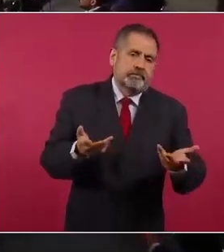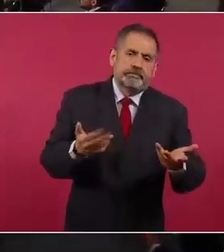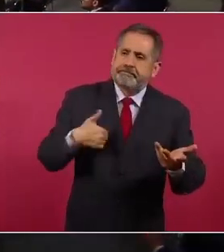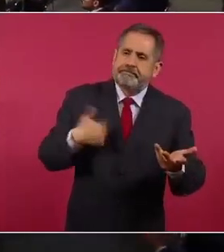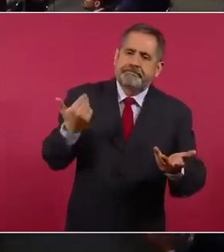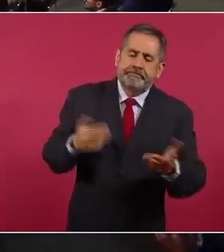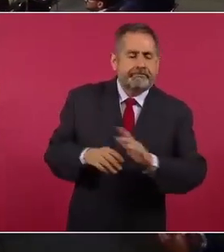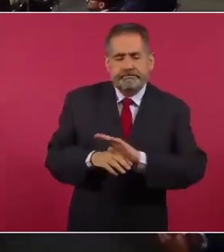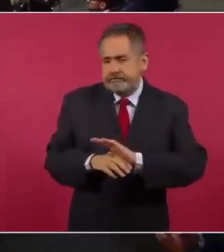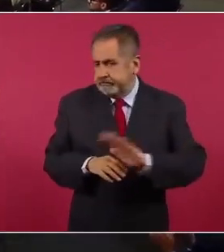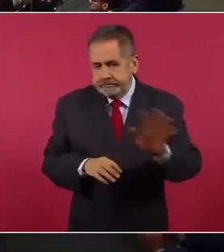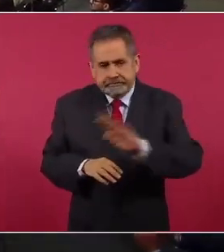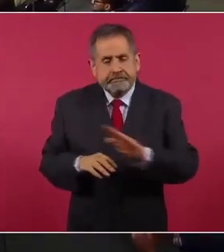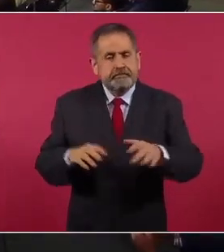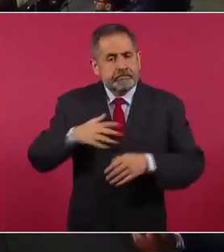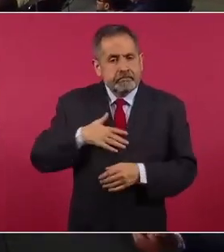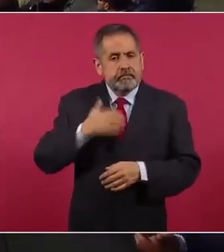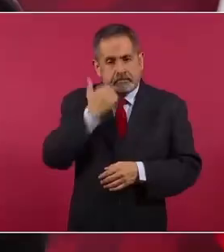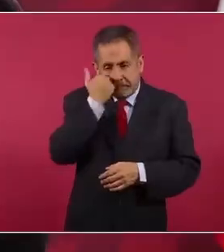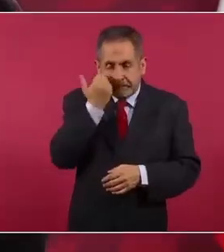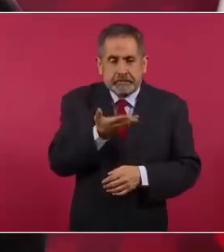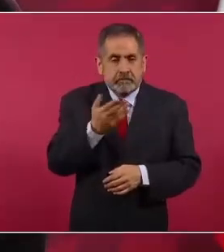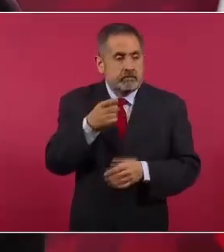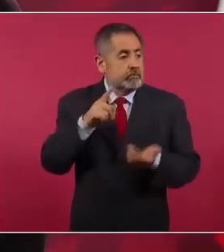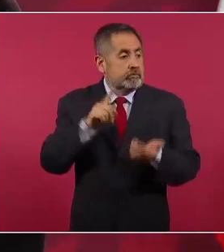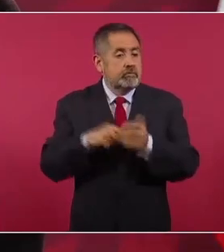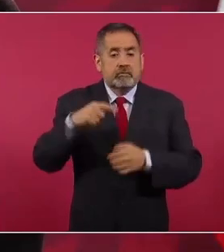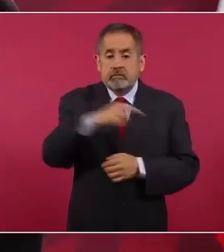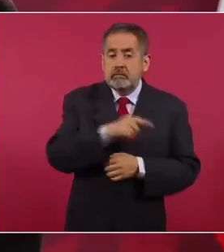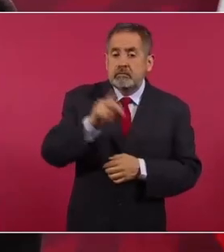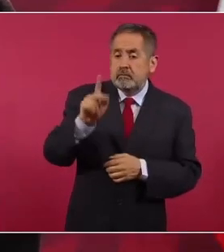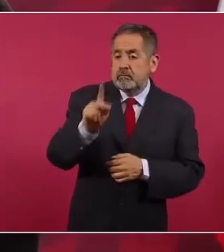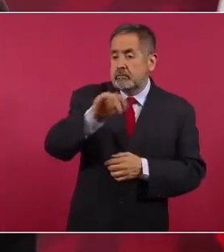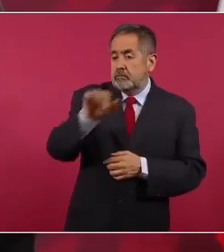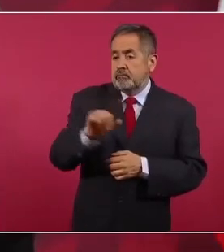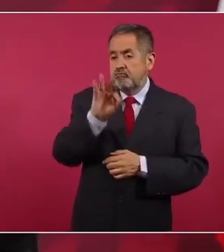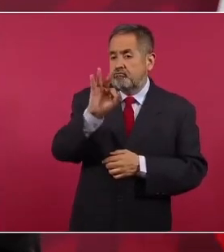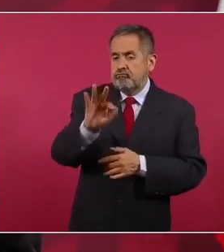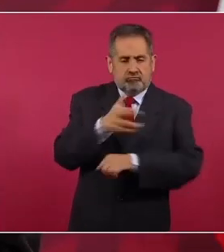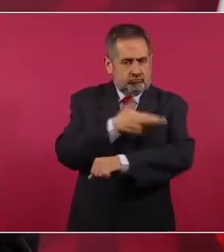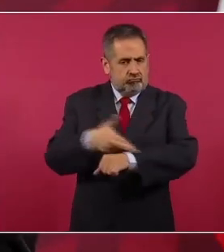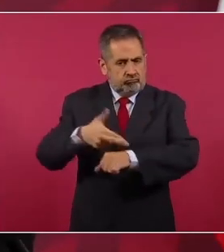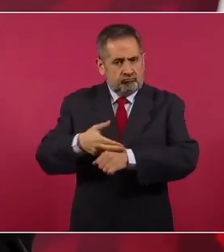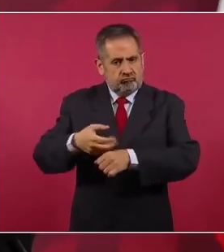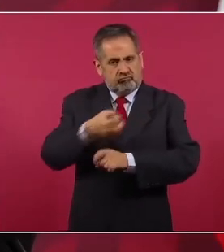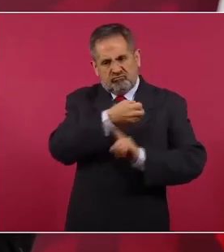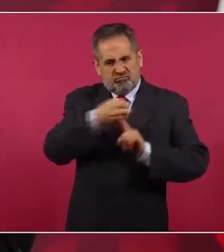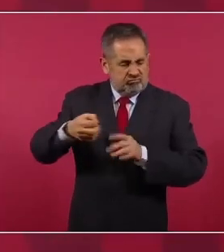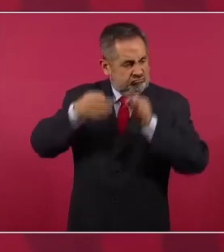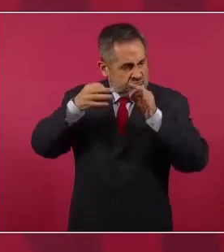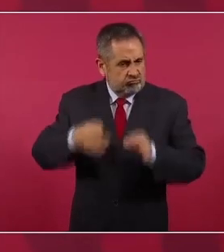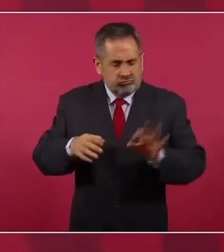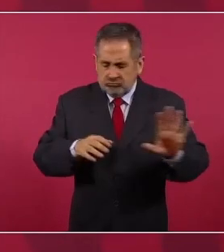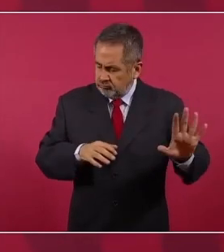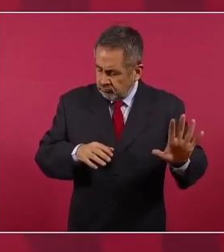se actúe, que el Poder Judicial tome esto